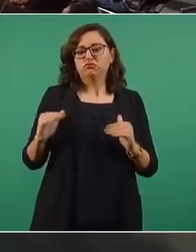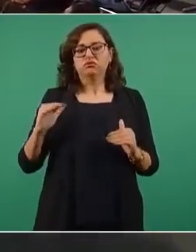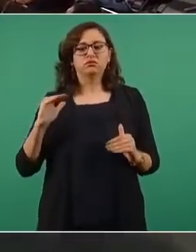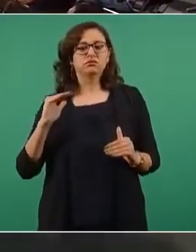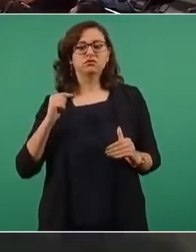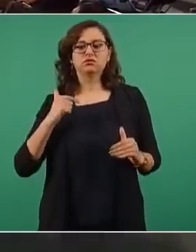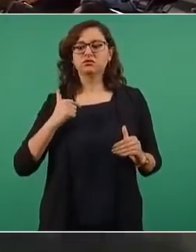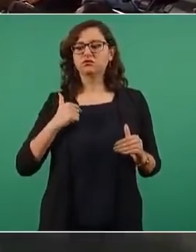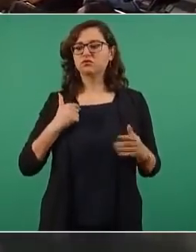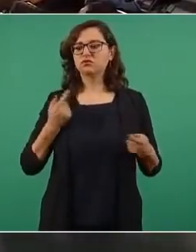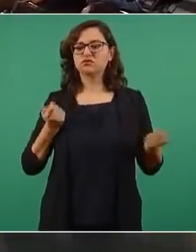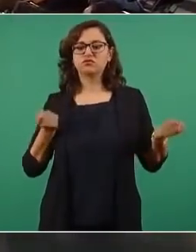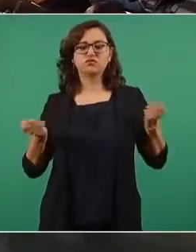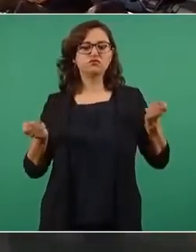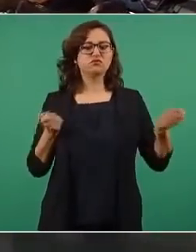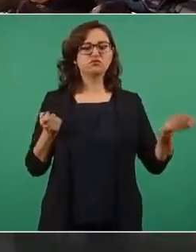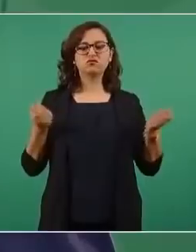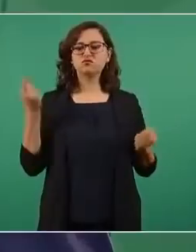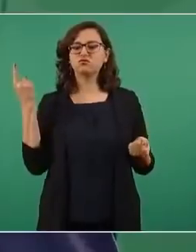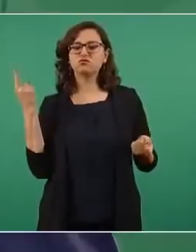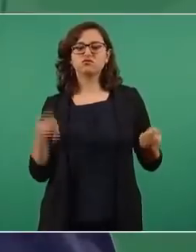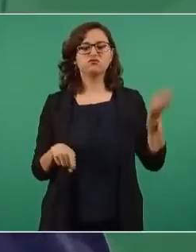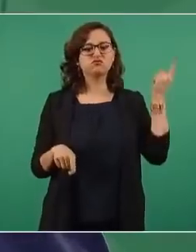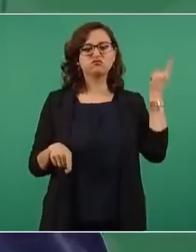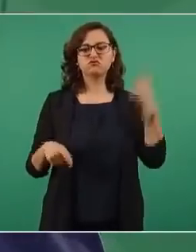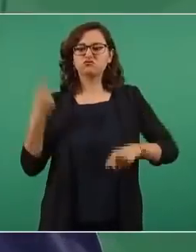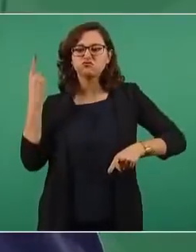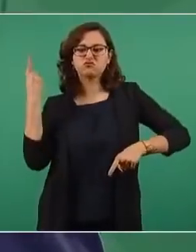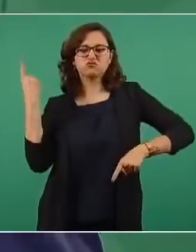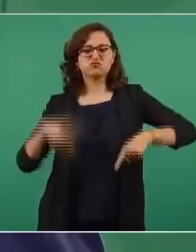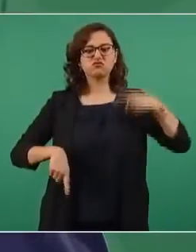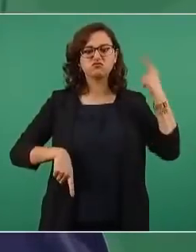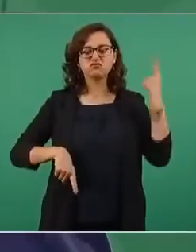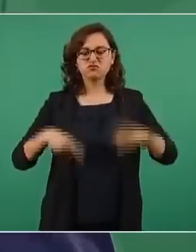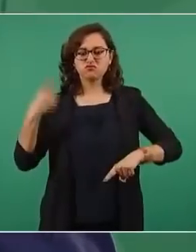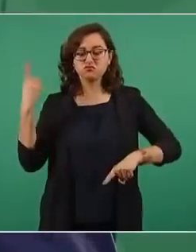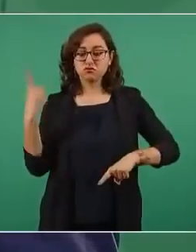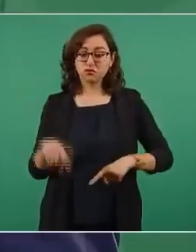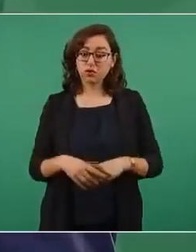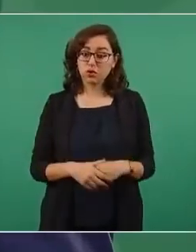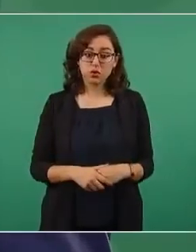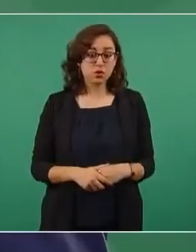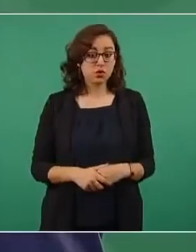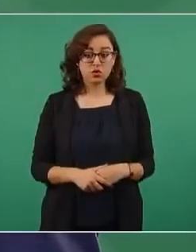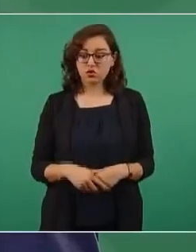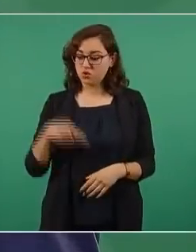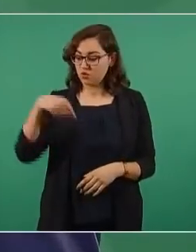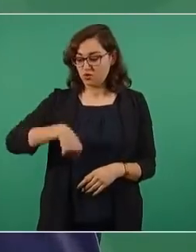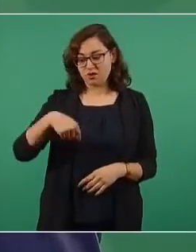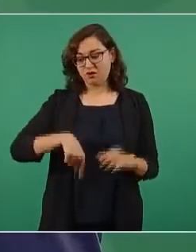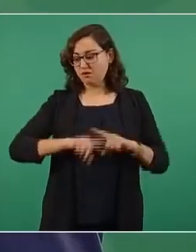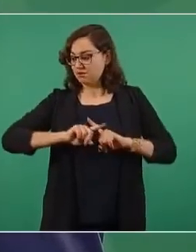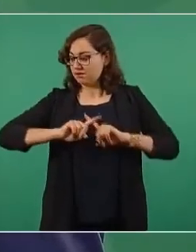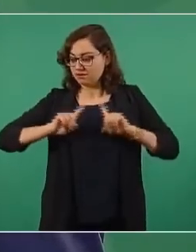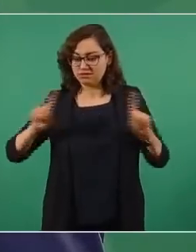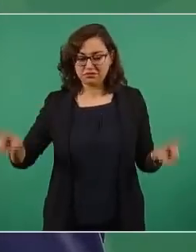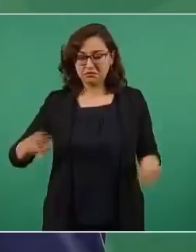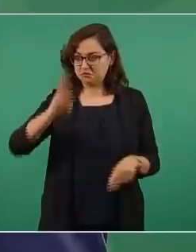importantísimos, imponiendo. Por eso aquí fue prohibido prohibir